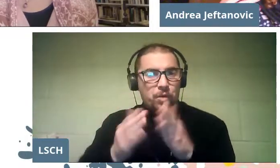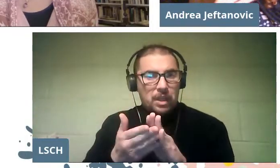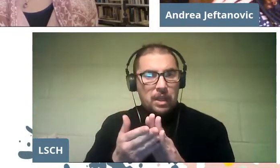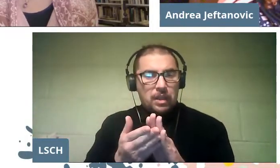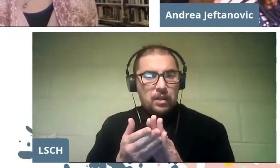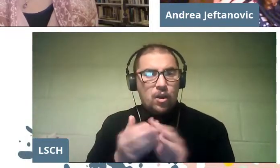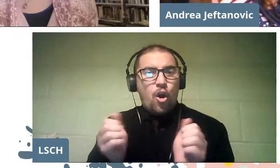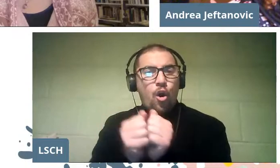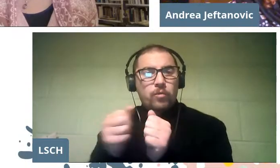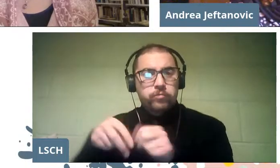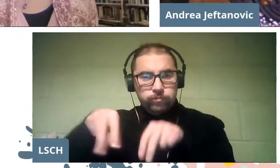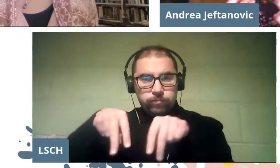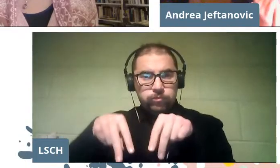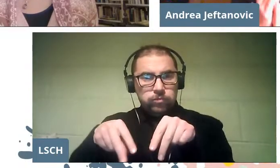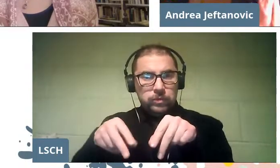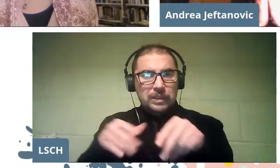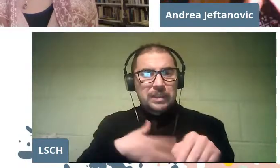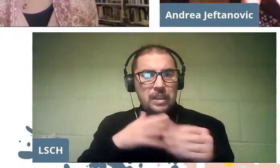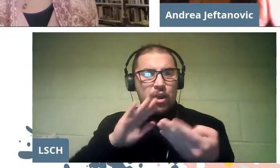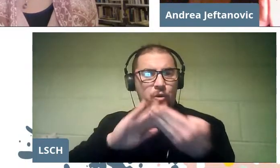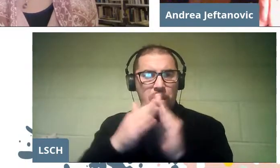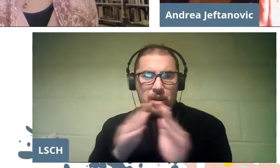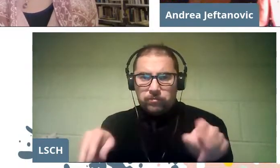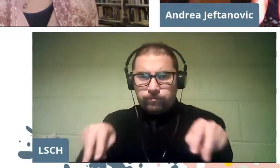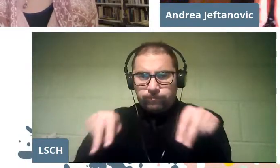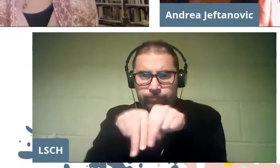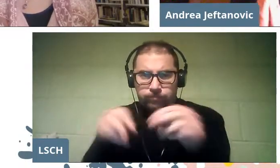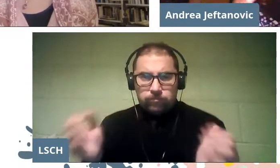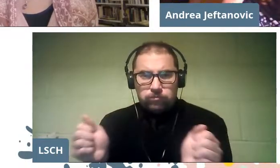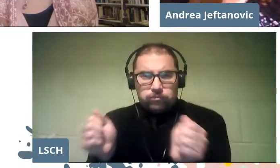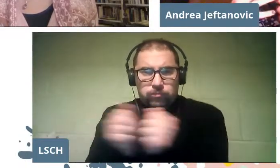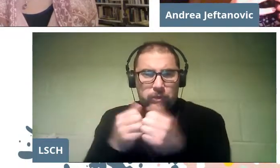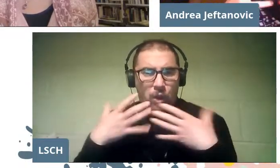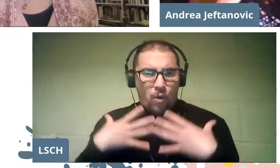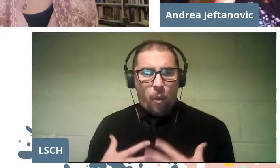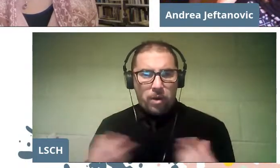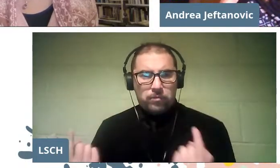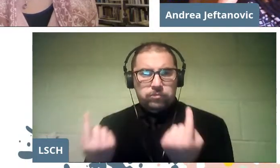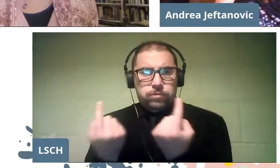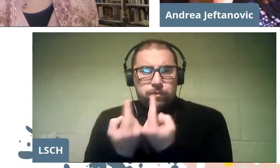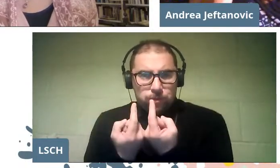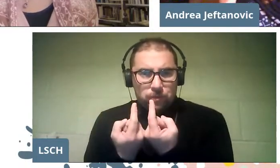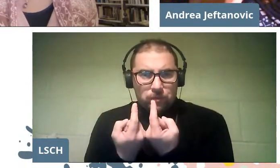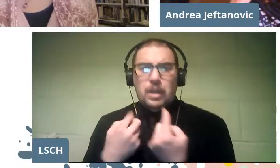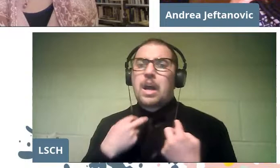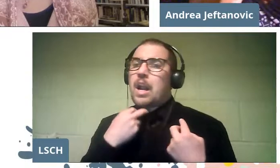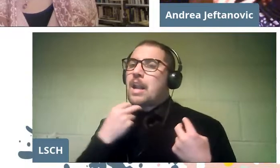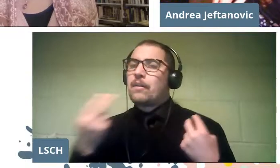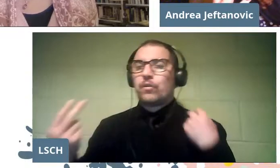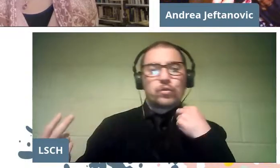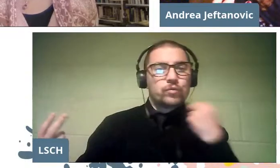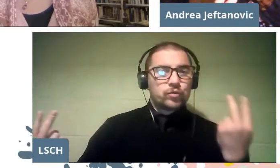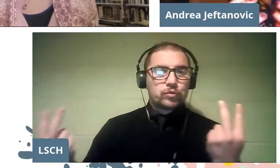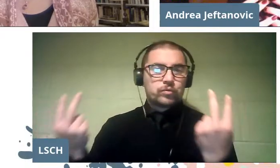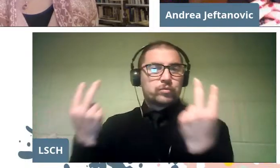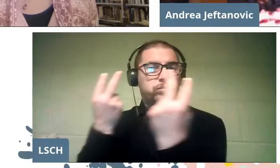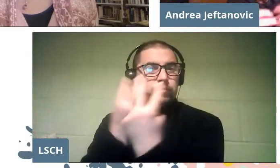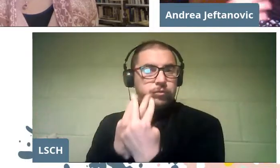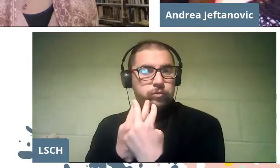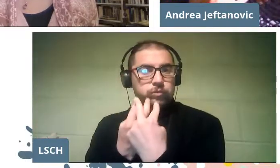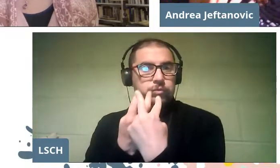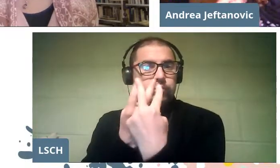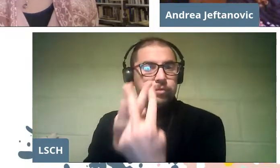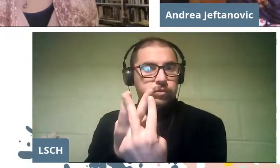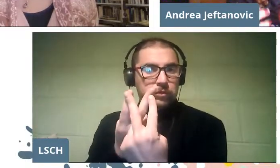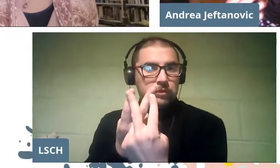Que esto de sentirnos comunidad, cuerpo a cuerpo, nuestros cuerpos plegados, nuestras voces de algún modo coordinadas